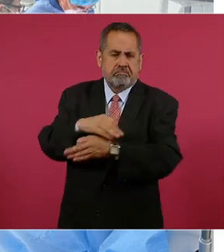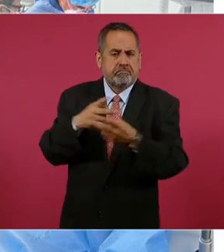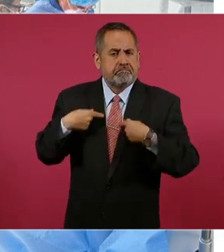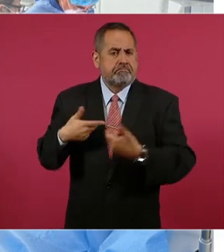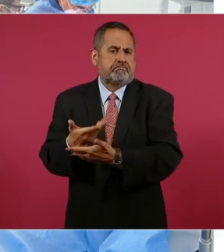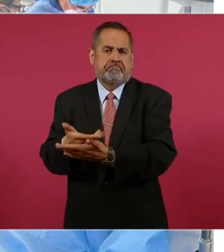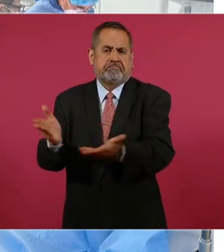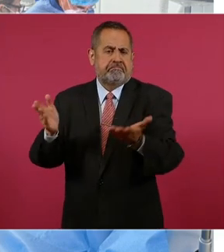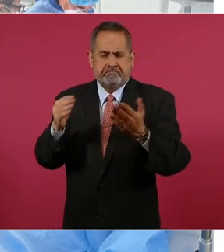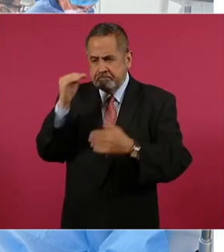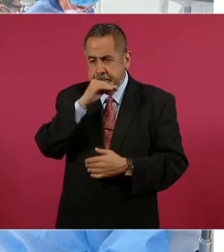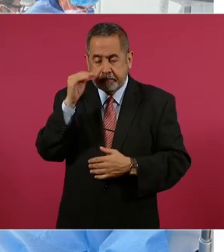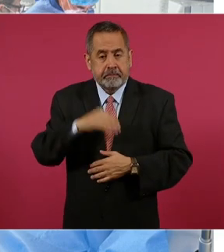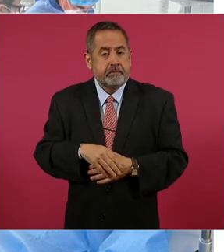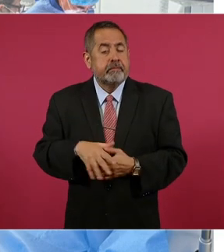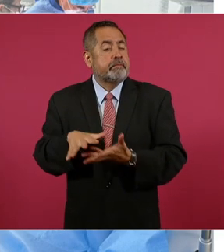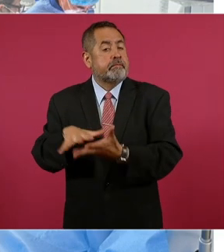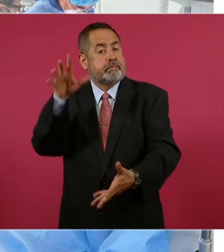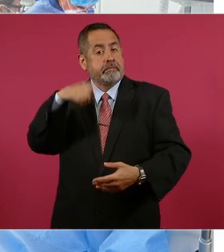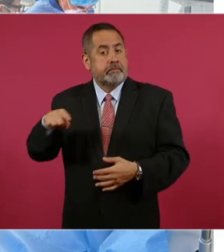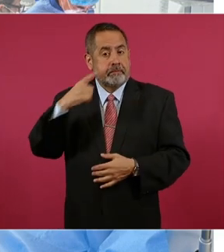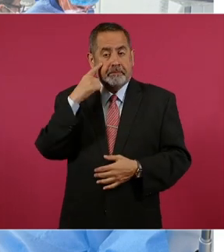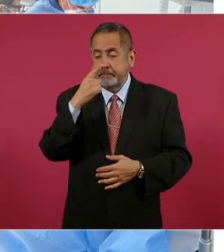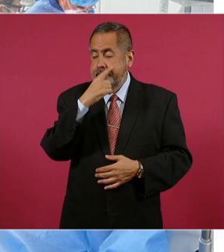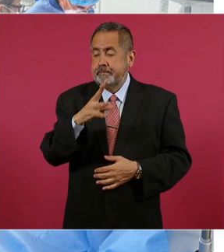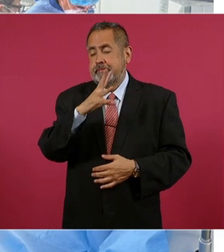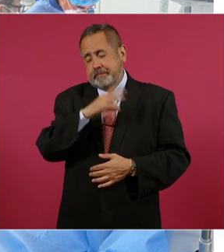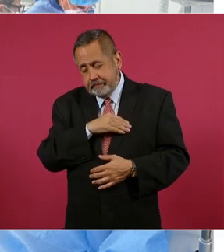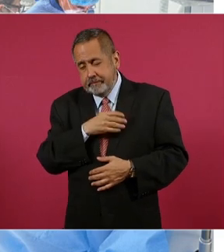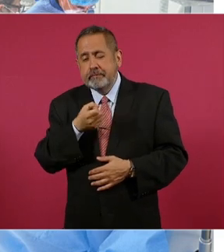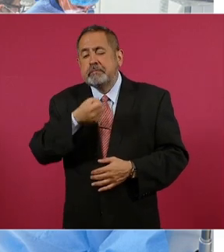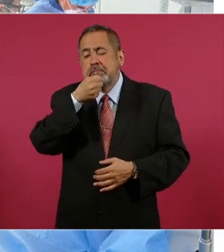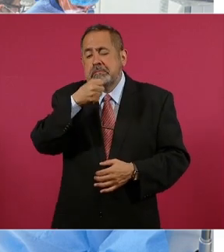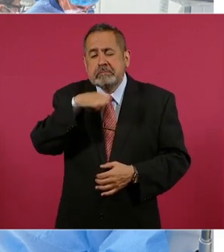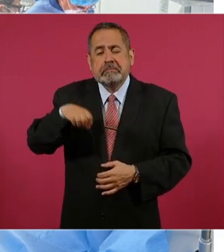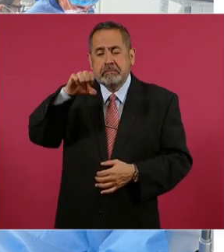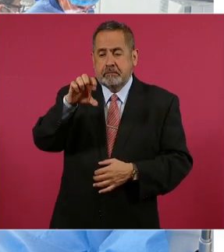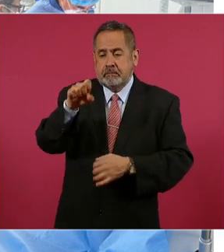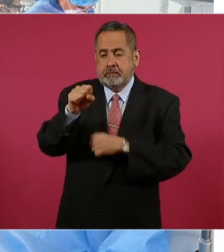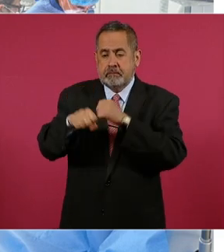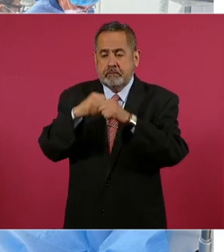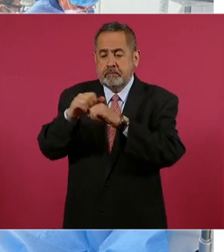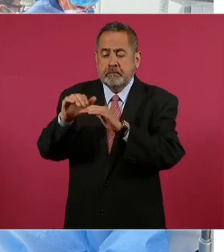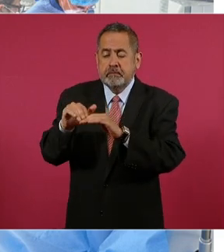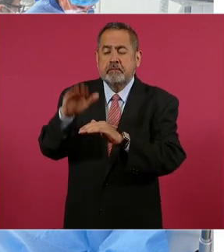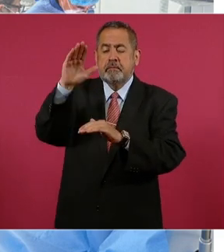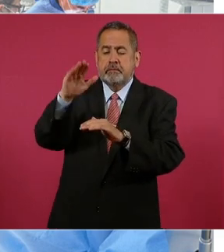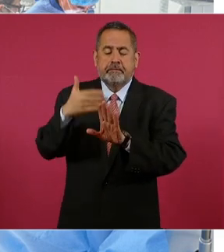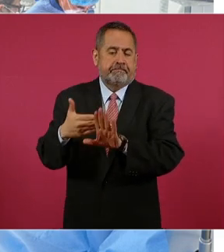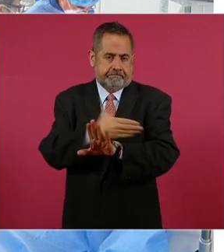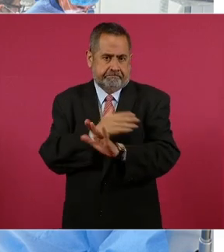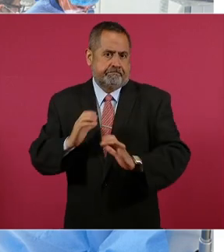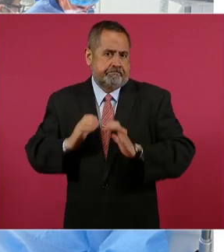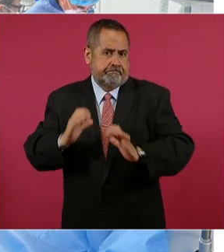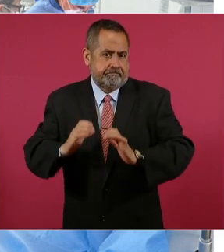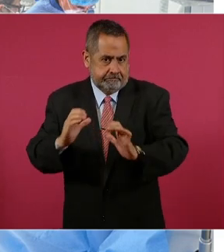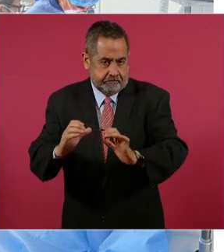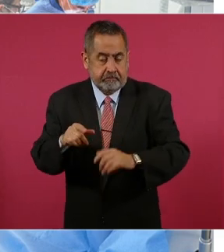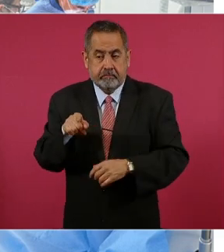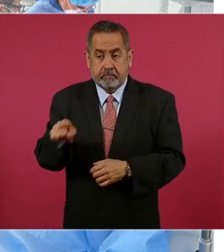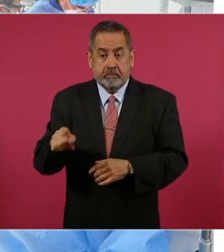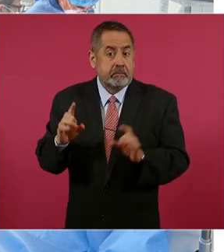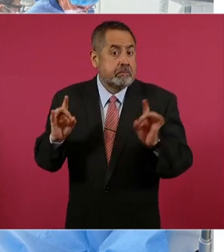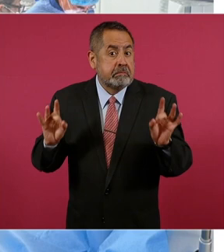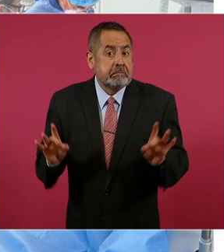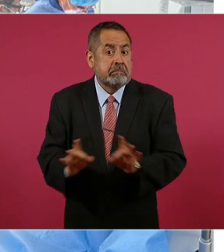Insisto, la mayoría de los infartos ocurren después de los 60 años y desde luego que hay que hacer acciones preventivas para evitarlos, pero cuando ocurre tenemos